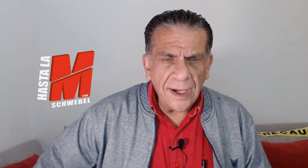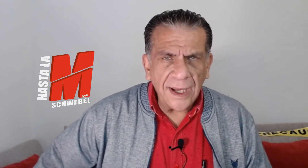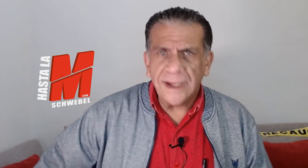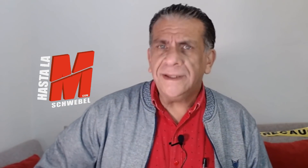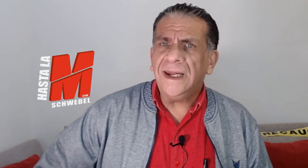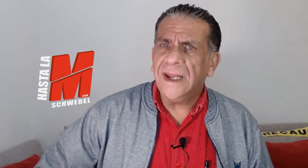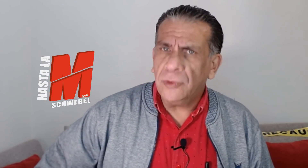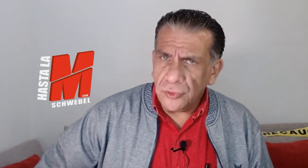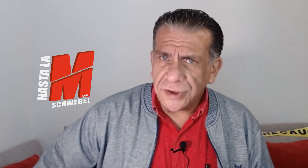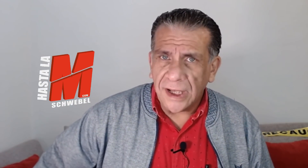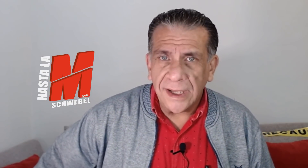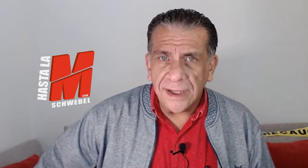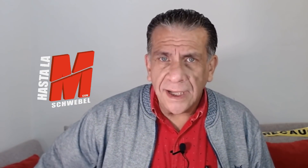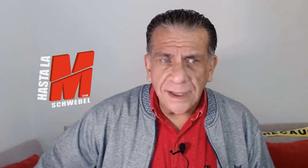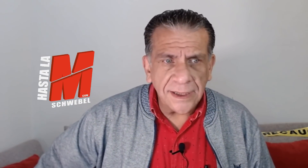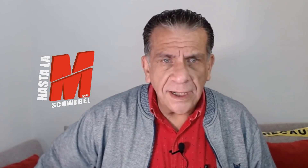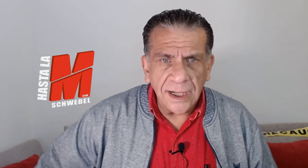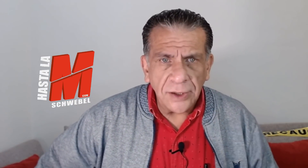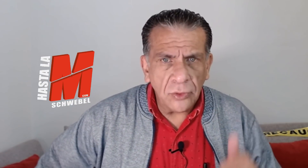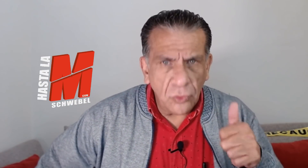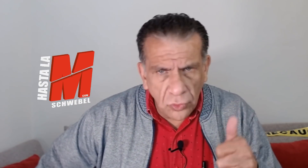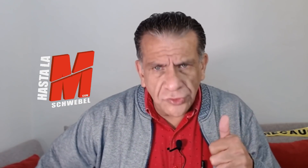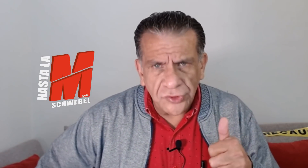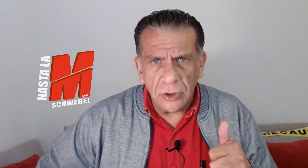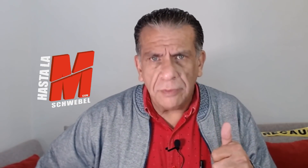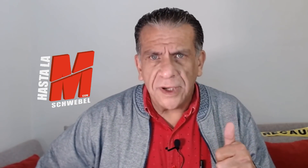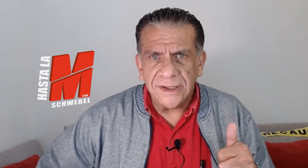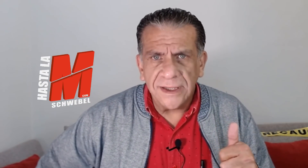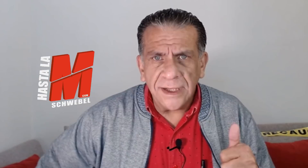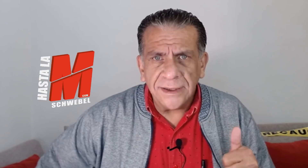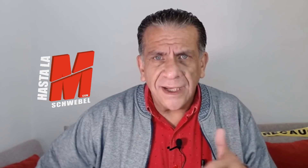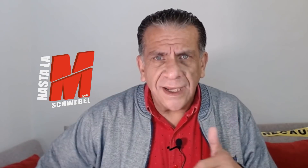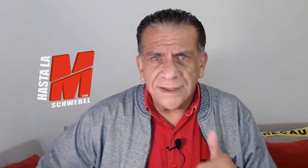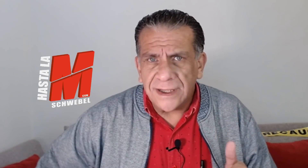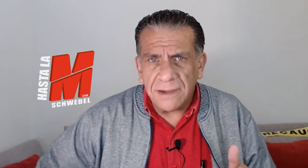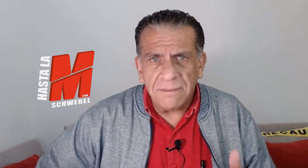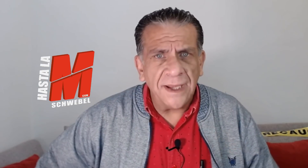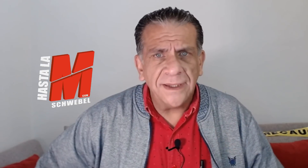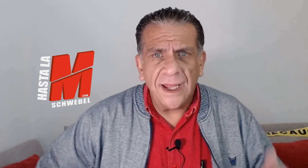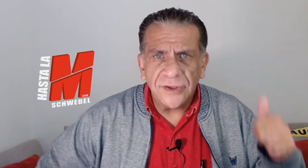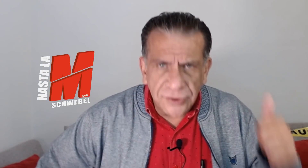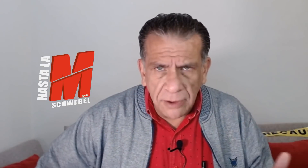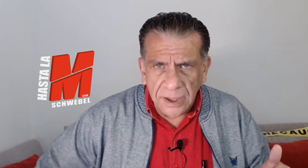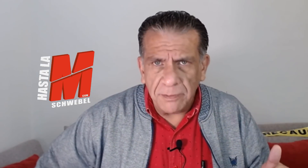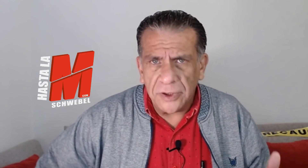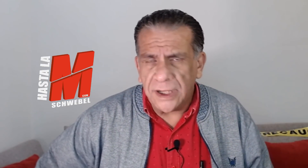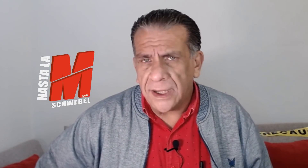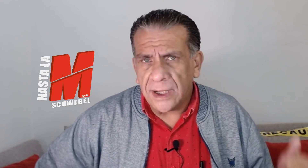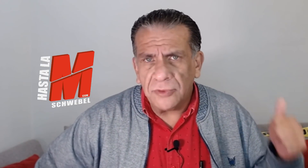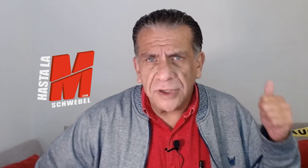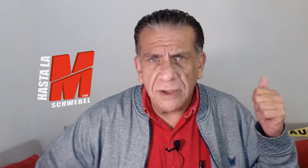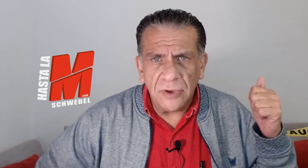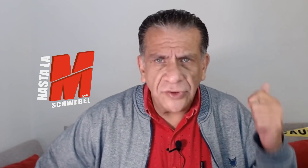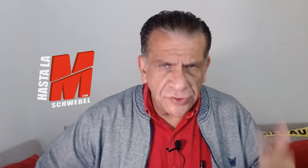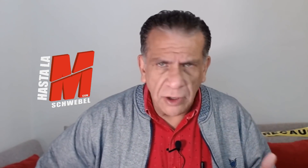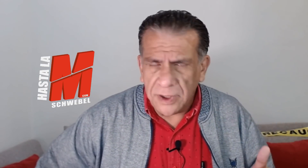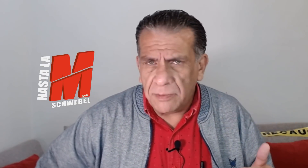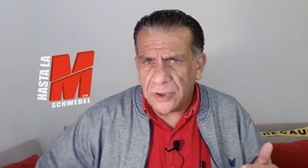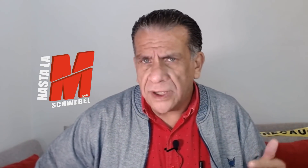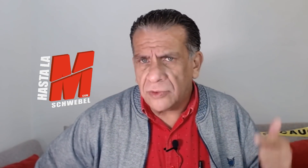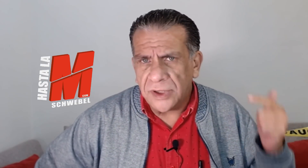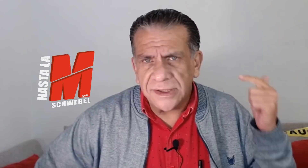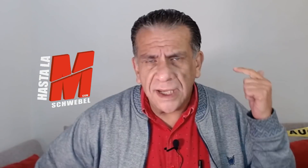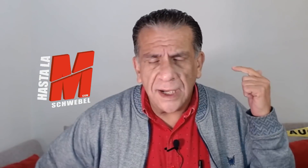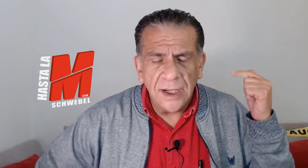a la gente le gusta la idea de tener un solo presidente que es el que manda sobre el poder ejecutivo sobre